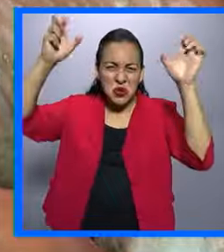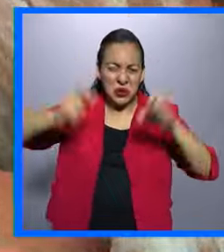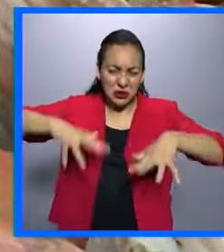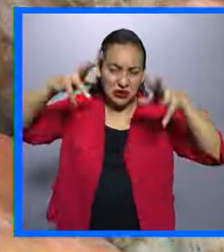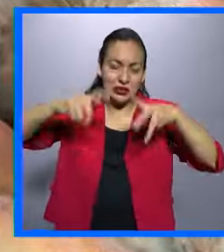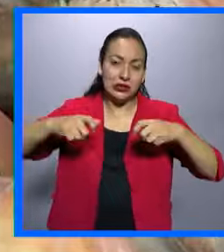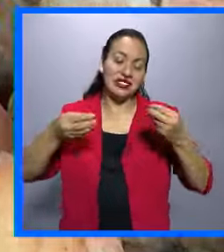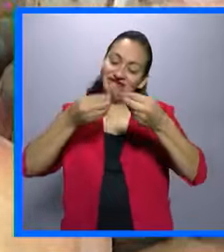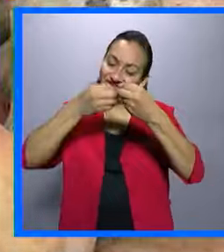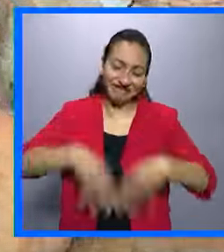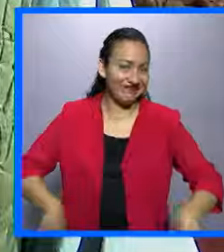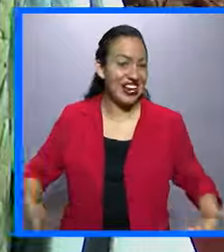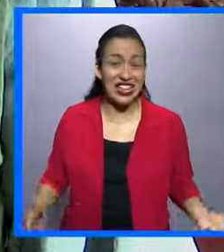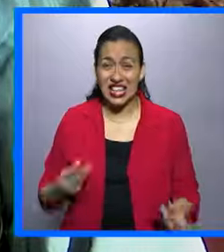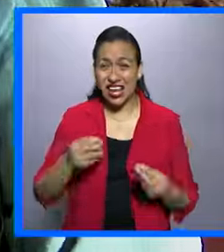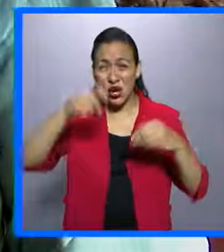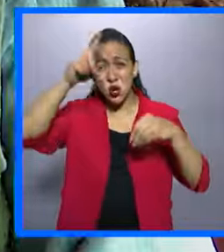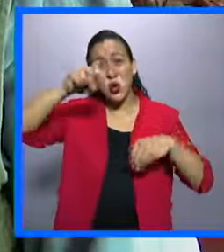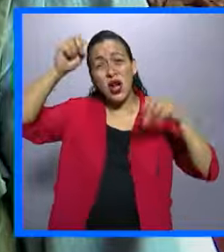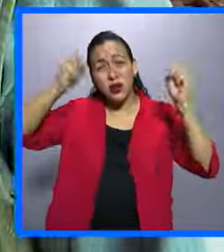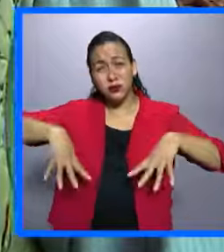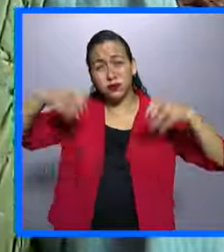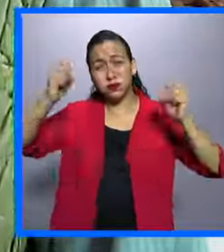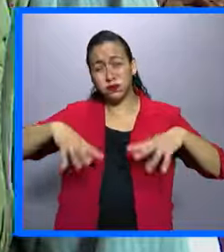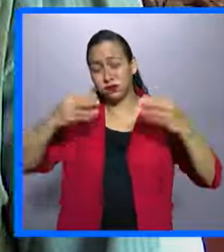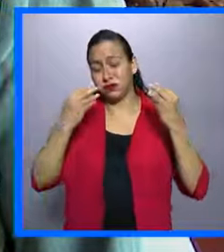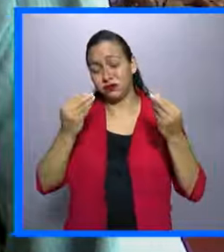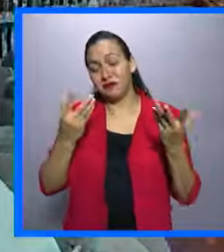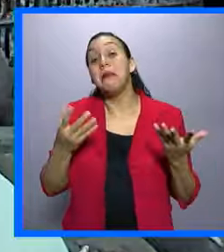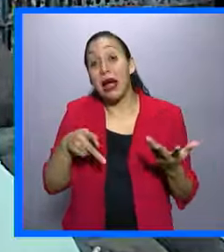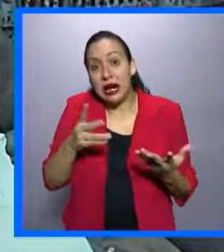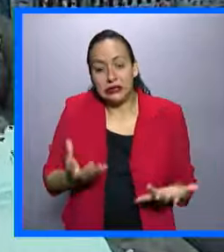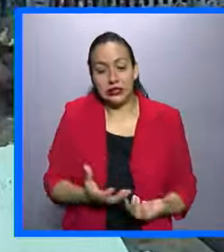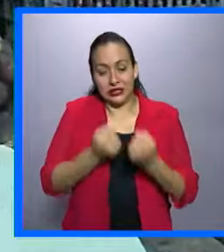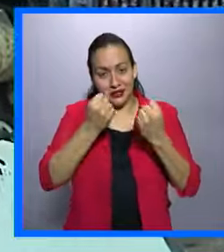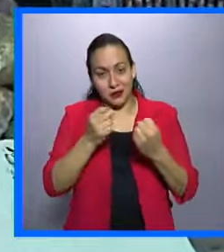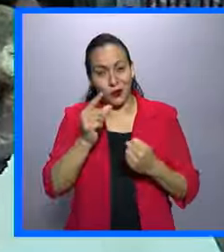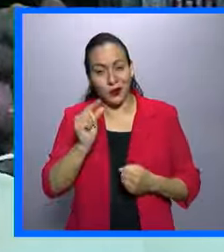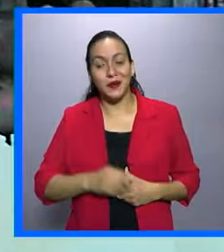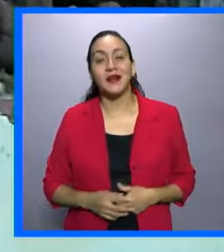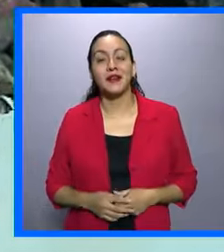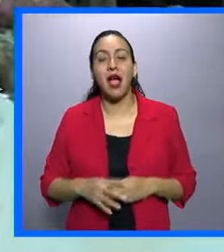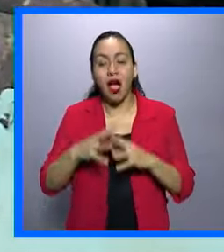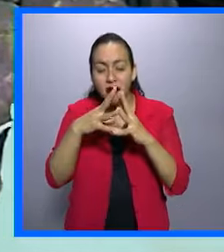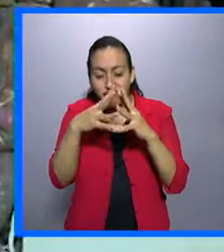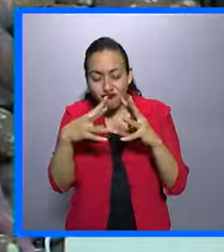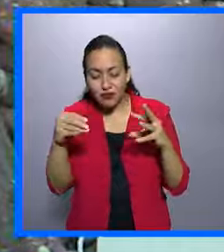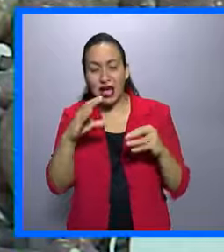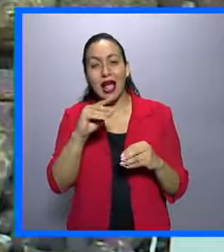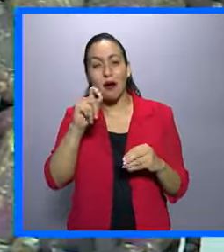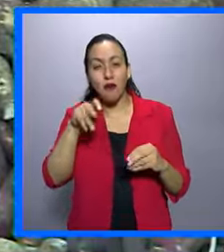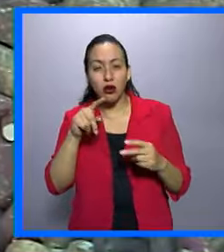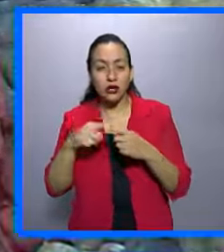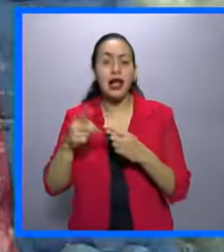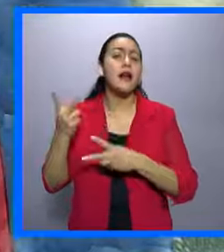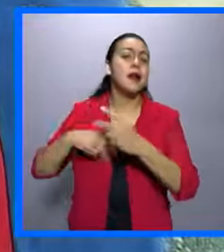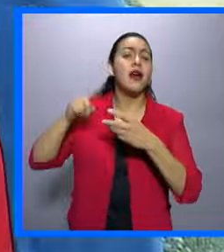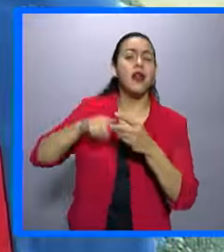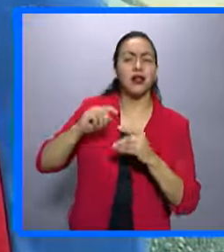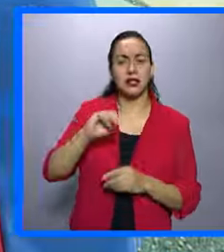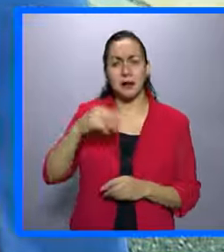perdieron, hubo muchísima lluvia, pero de esa lluvia algo quedó. Las distintas variedades de camotes y calabazas provienen de